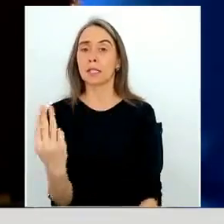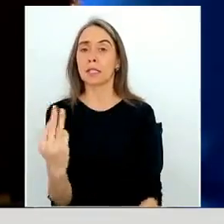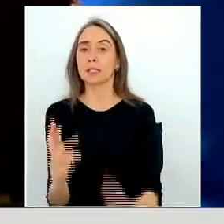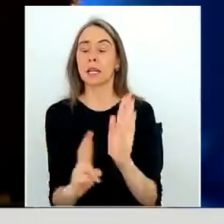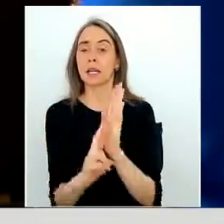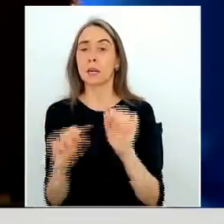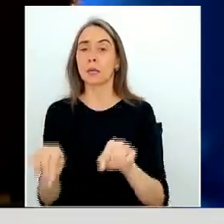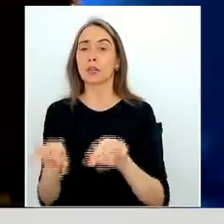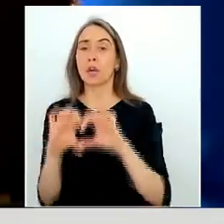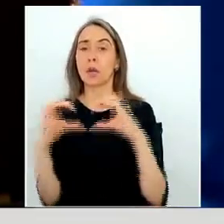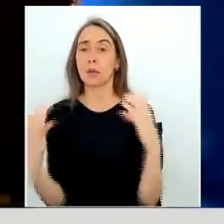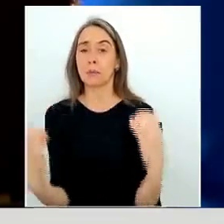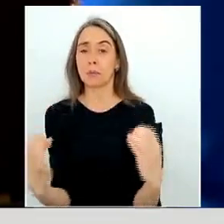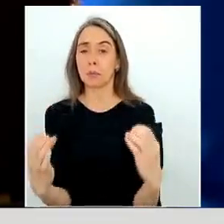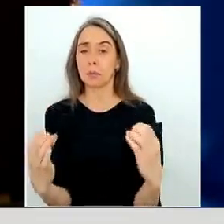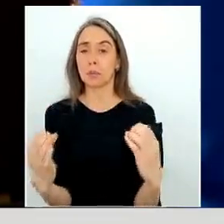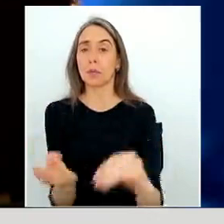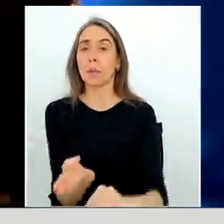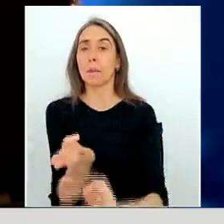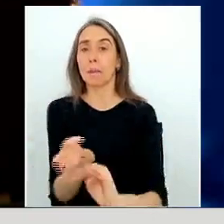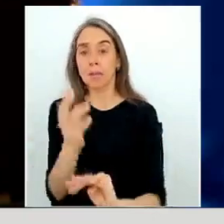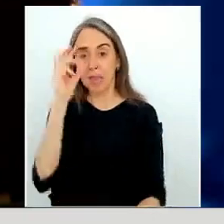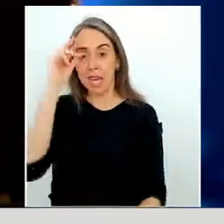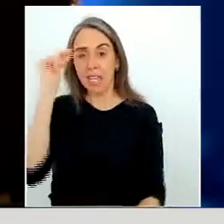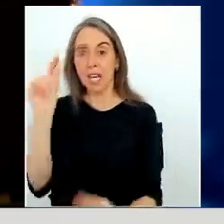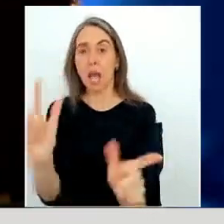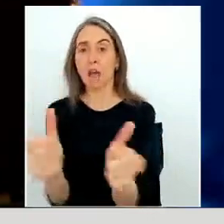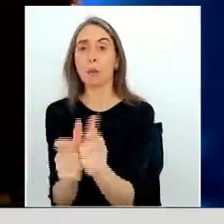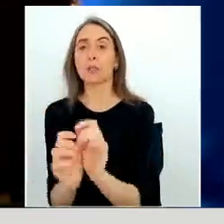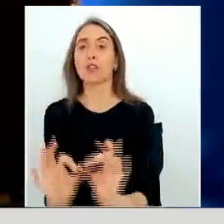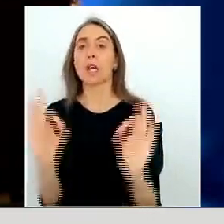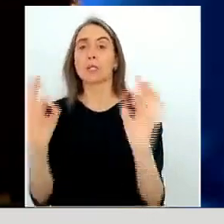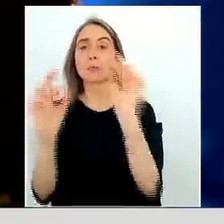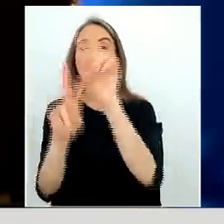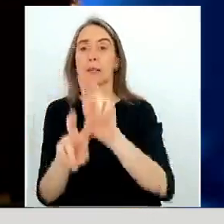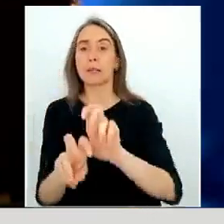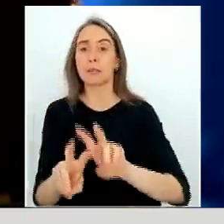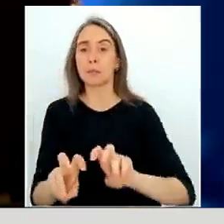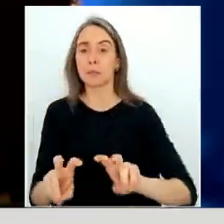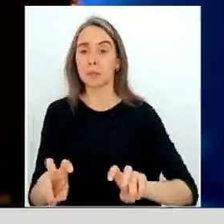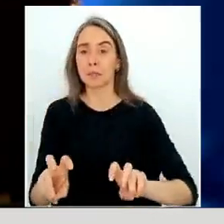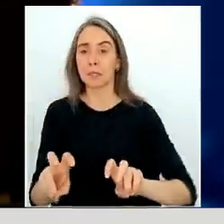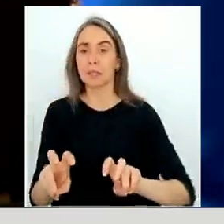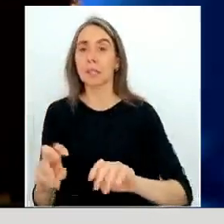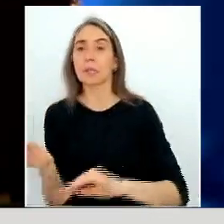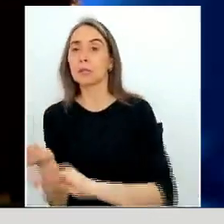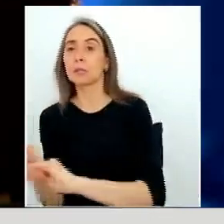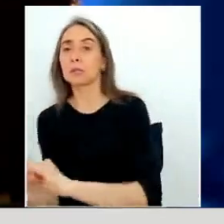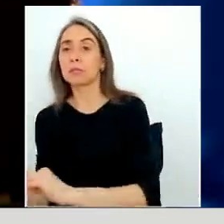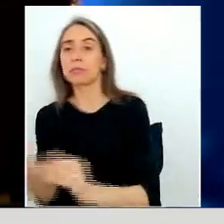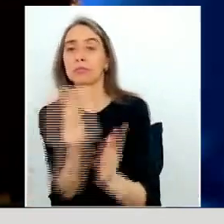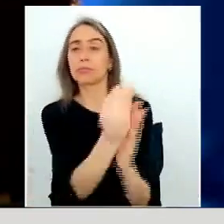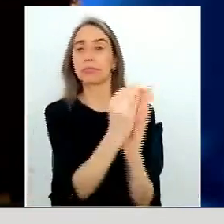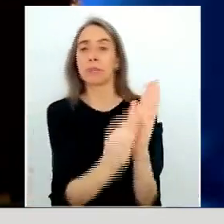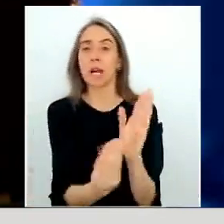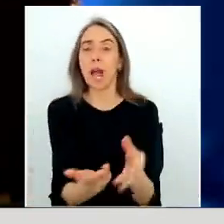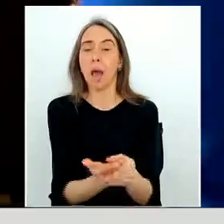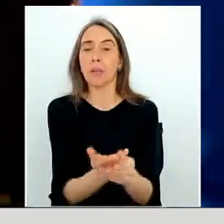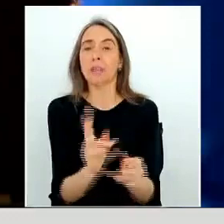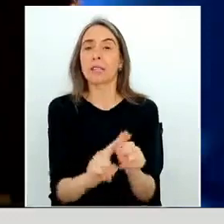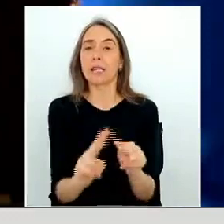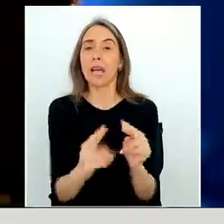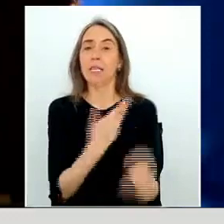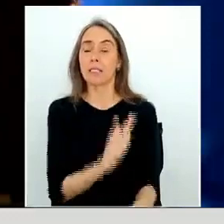Corporación solicita la creación de una comisión especial investigadora encargada de recabar antecedentes sobre los actos de gobierno entre los años